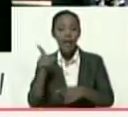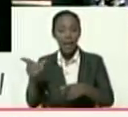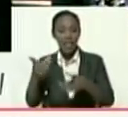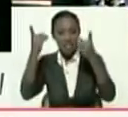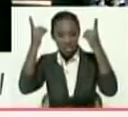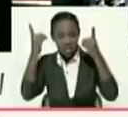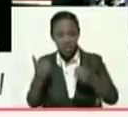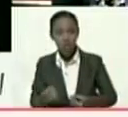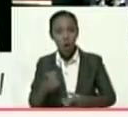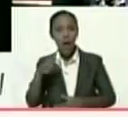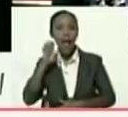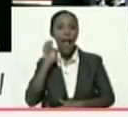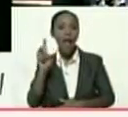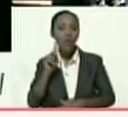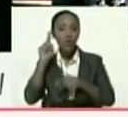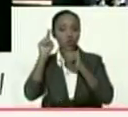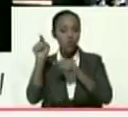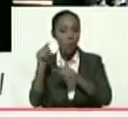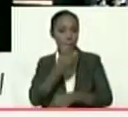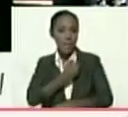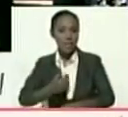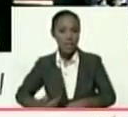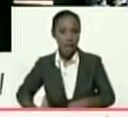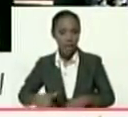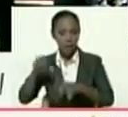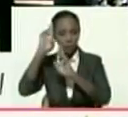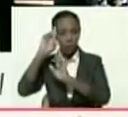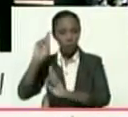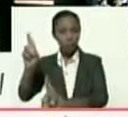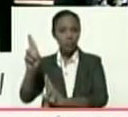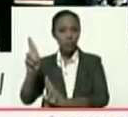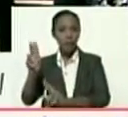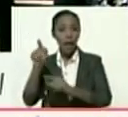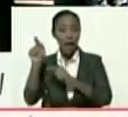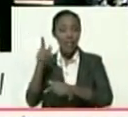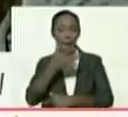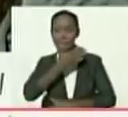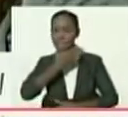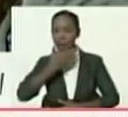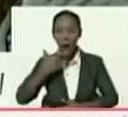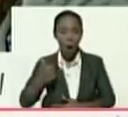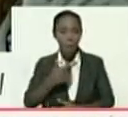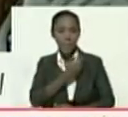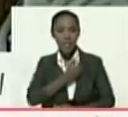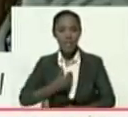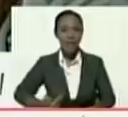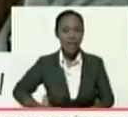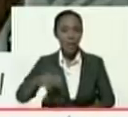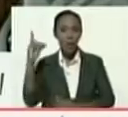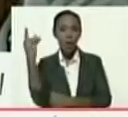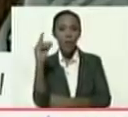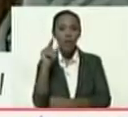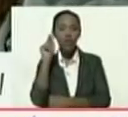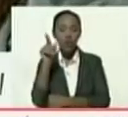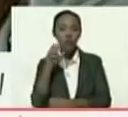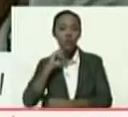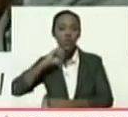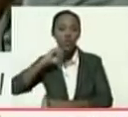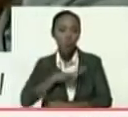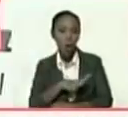Morales es su presidente y ha sido el mejor presidente de Bolivia en toda su